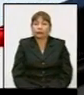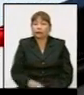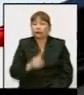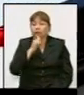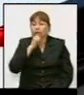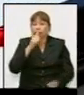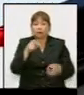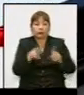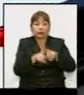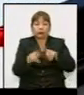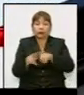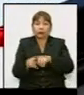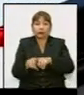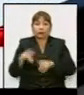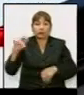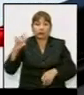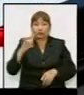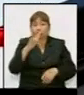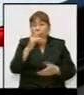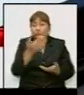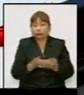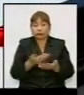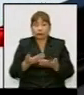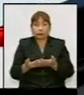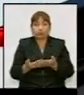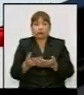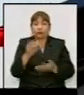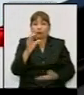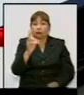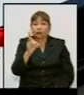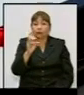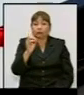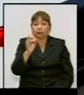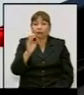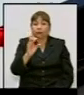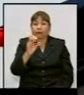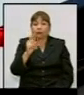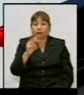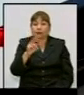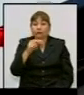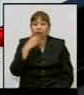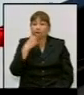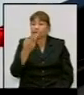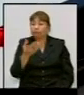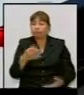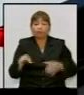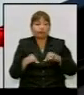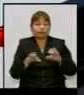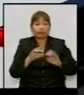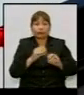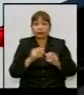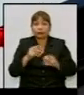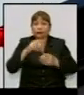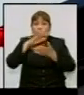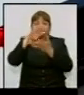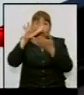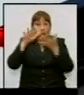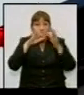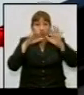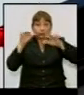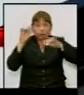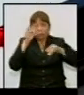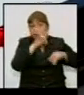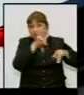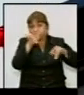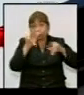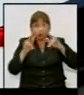Asimismo, la Fuerza Aérea cuenta de 2013 con una doctrina operacional, la doctrina operacional de operaciones en el ciberespacio, donde también